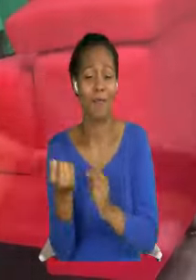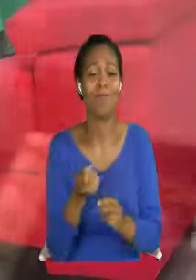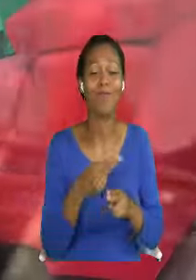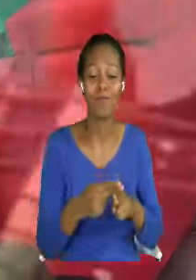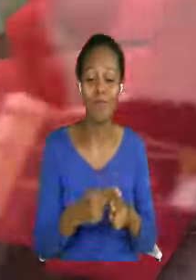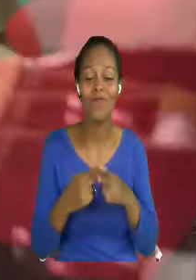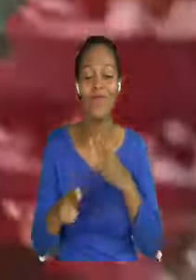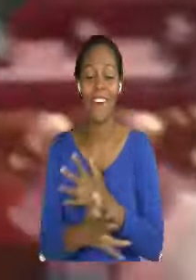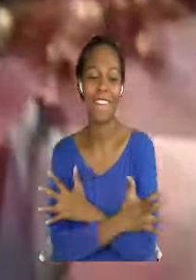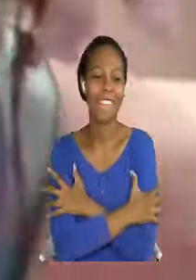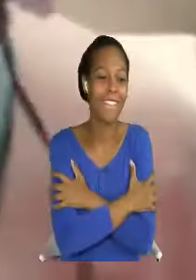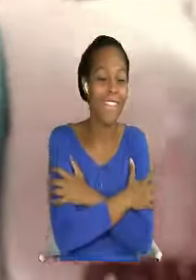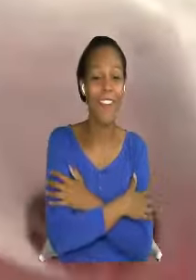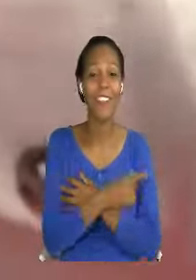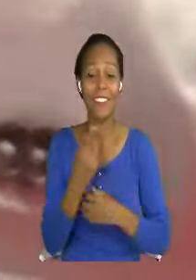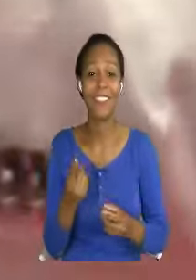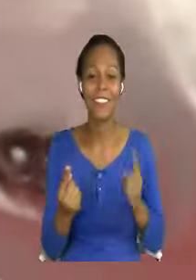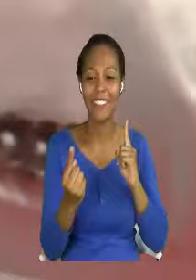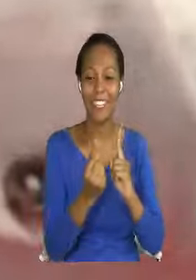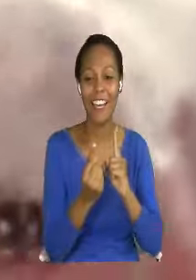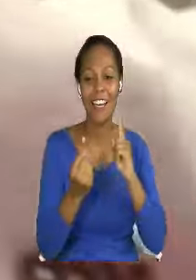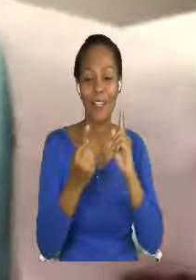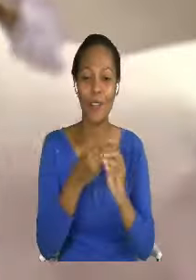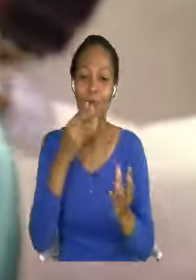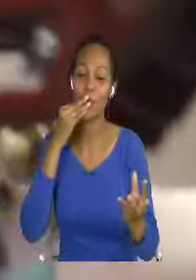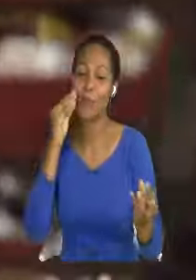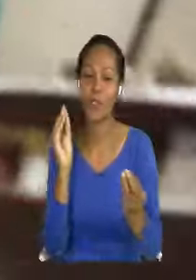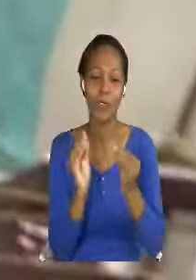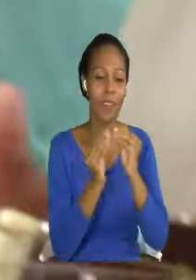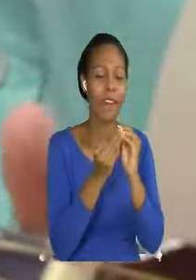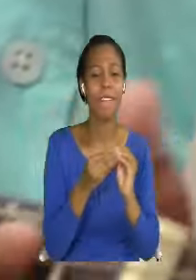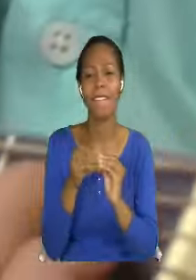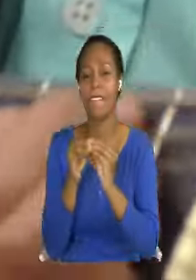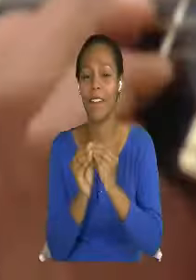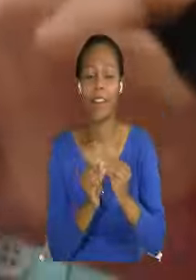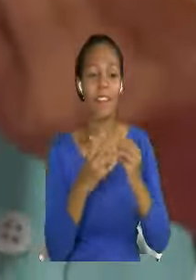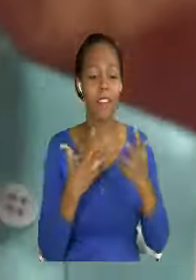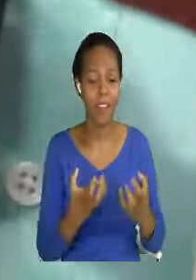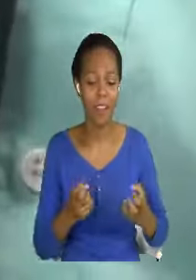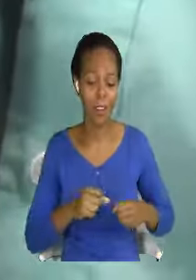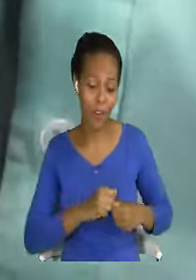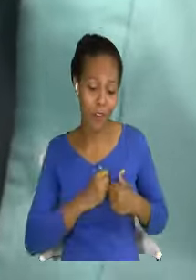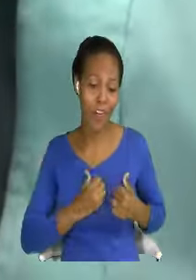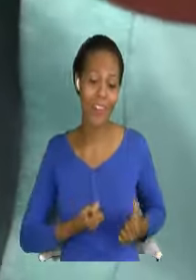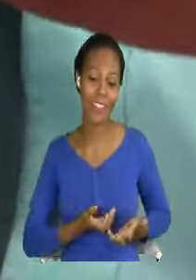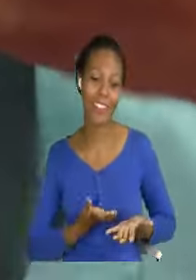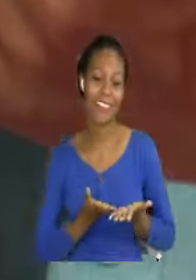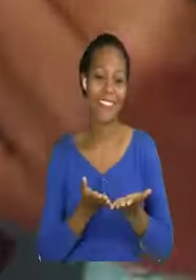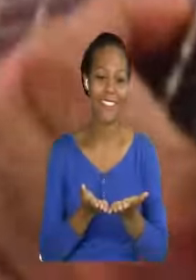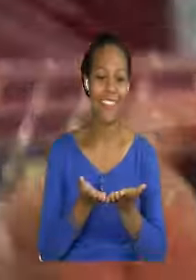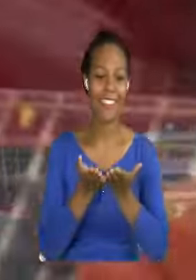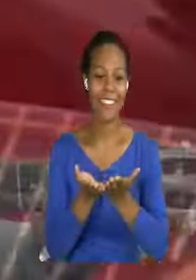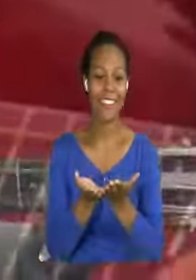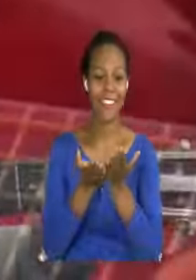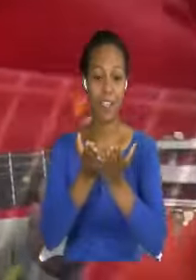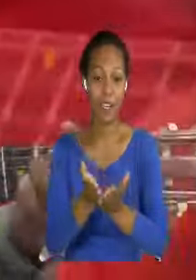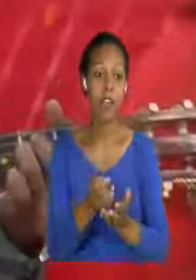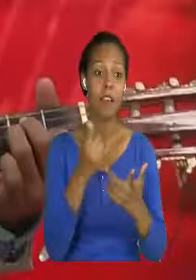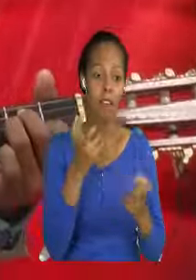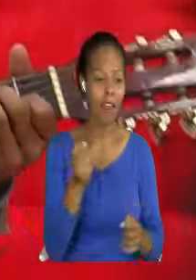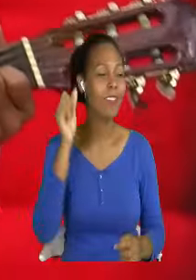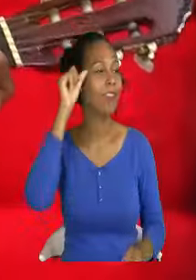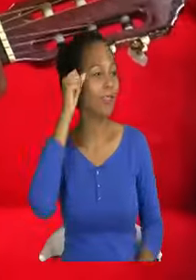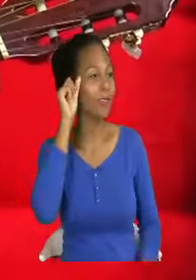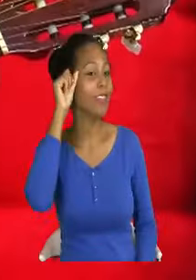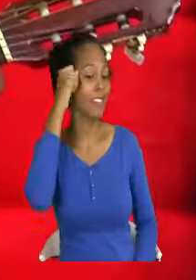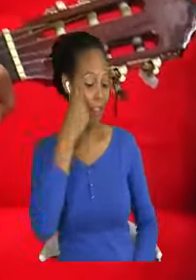falta poquito para besarte, quiero un besito, quiero adorarte, quiero entregarte el corazón. Quiero que tengas también presente que yo